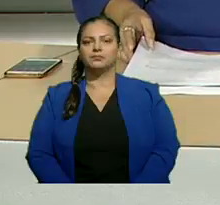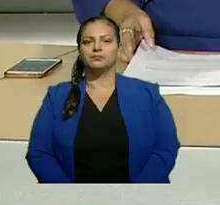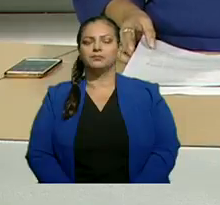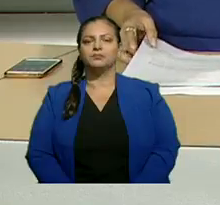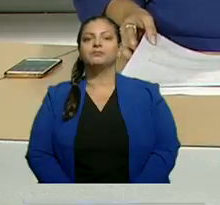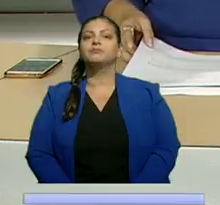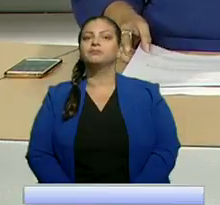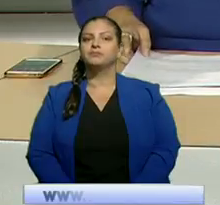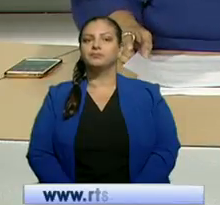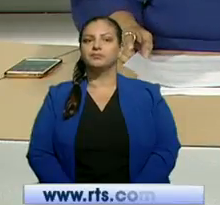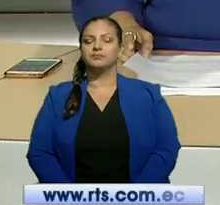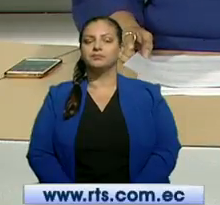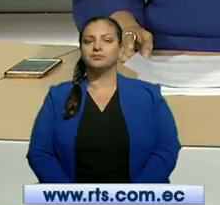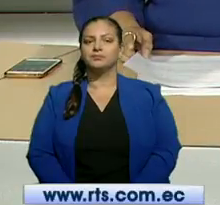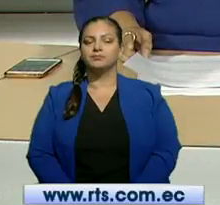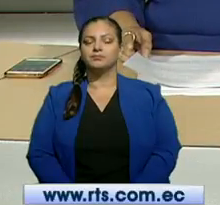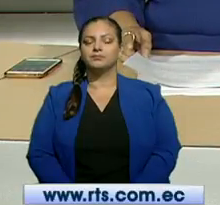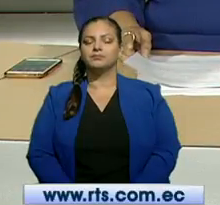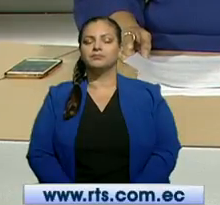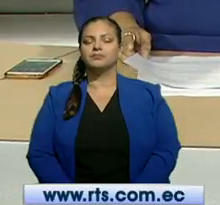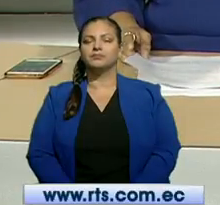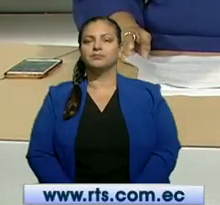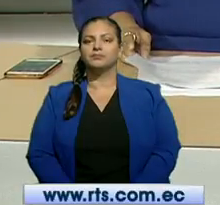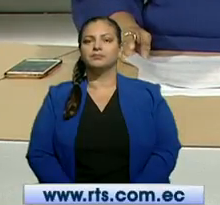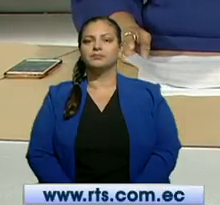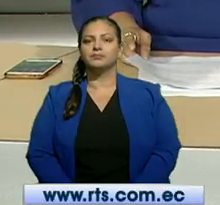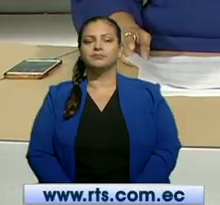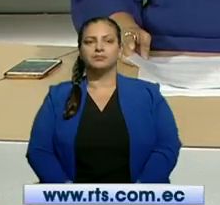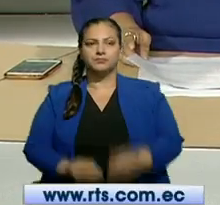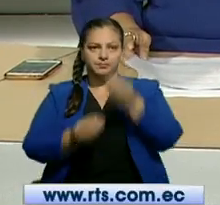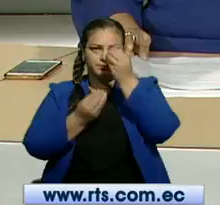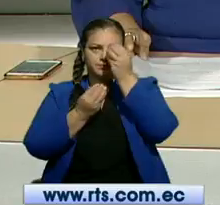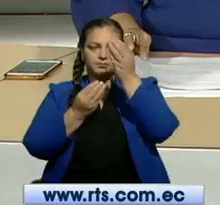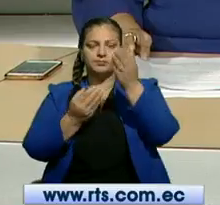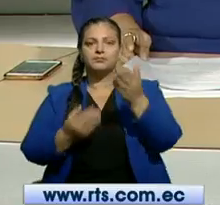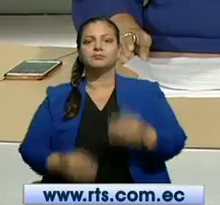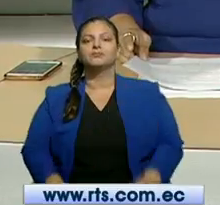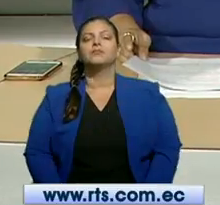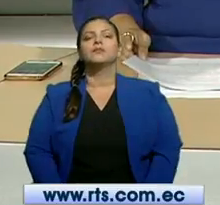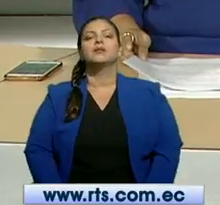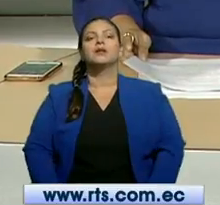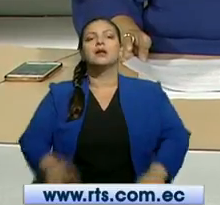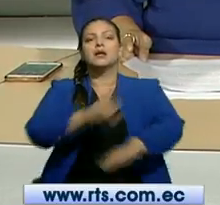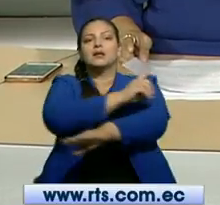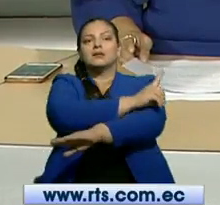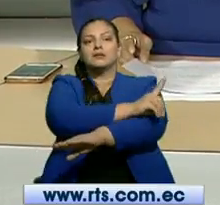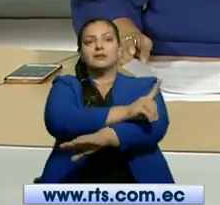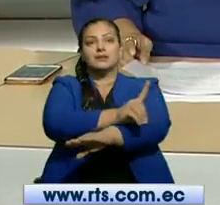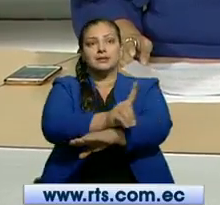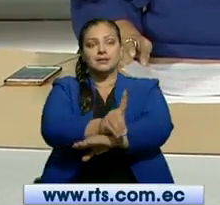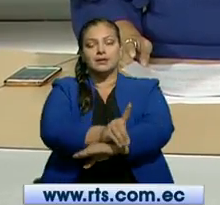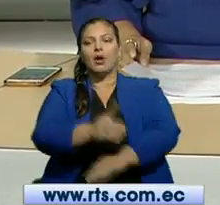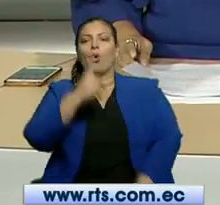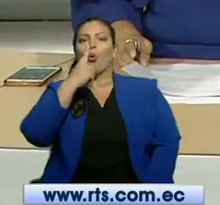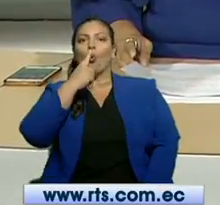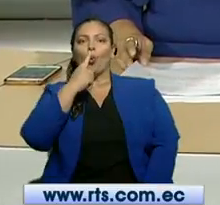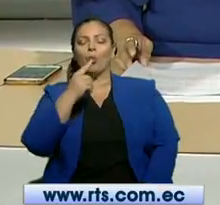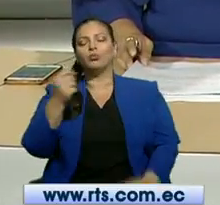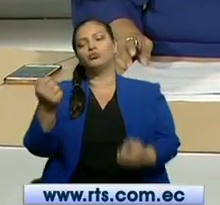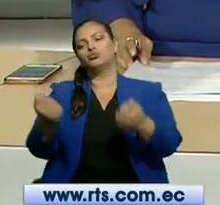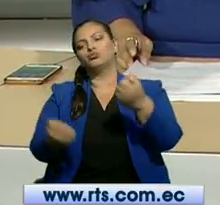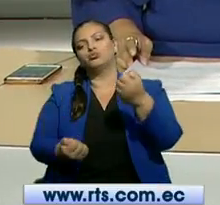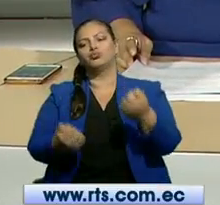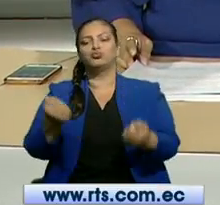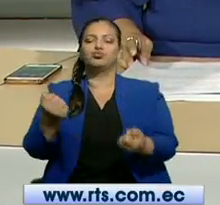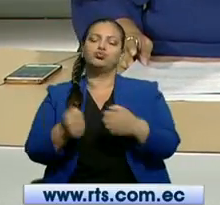Motorizados asesinan a un ciudadano de varios disparos cuando se encontraba en su automóvil en la vía Daule al noroeste de Guayaquil. Los criminales